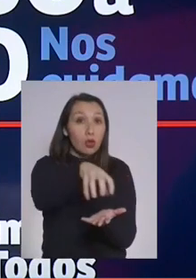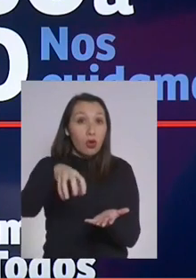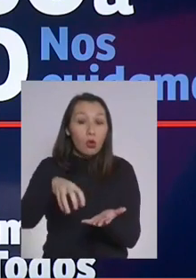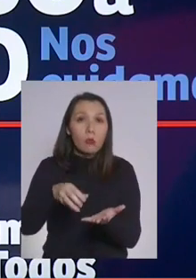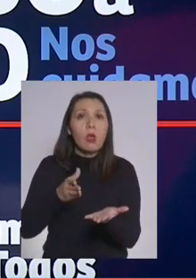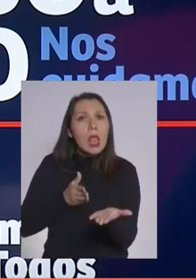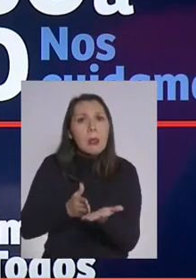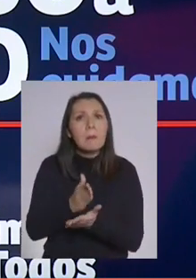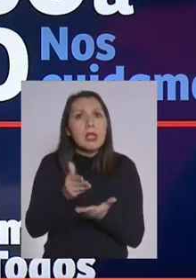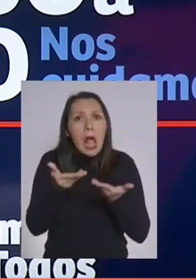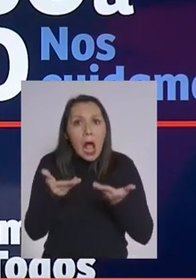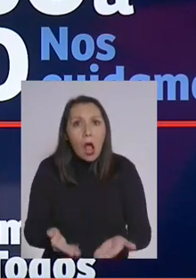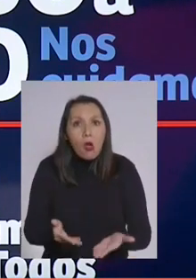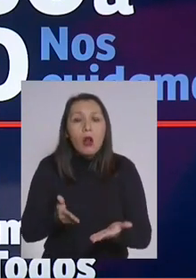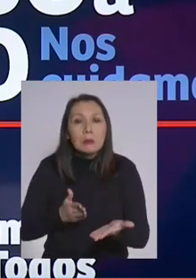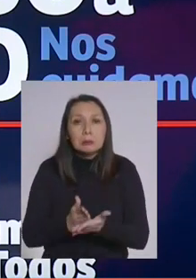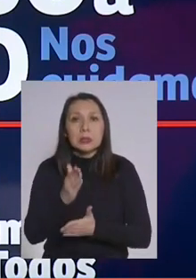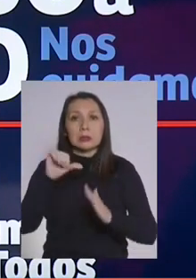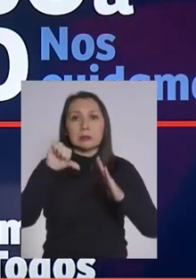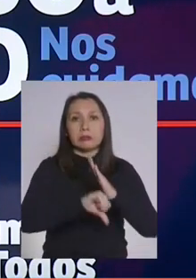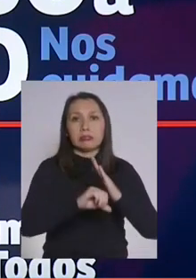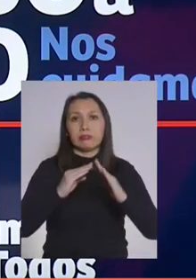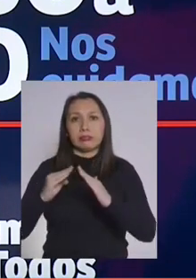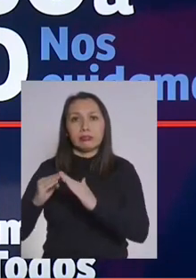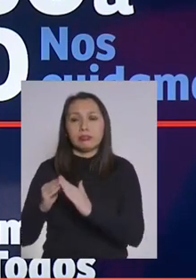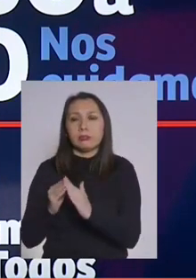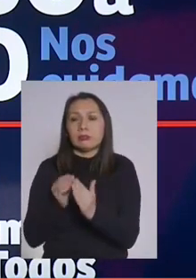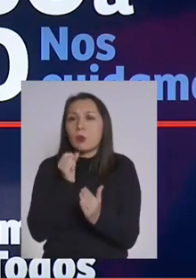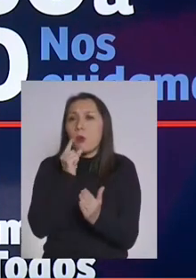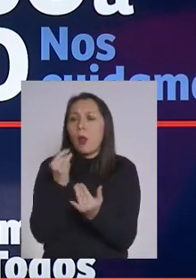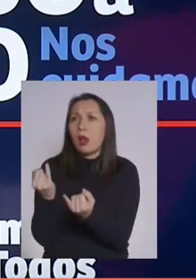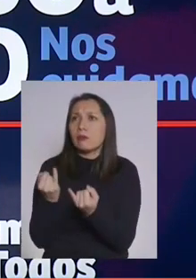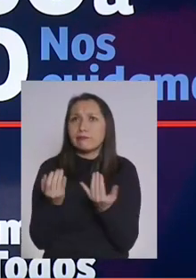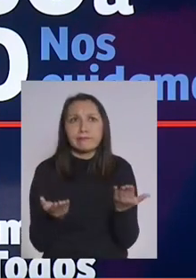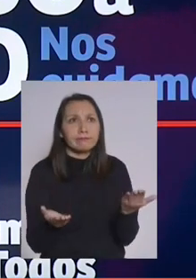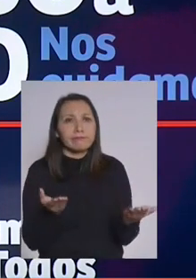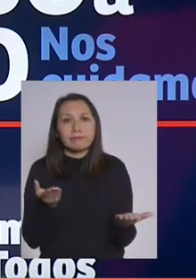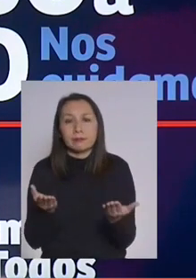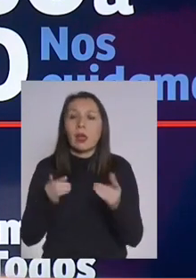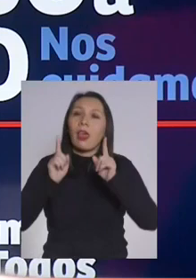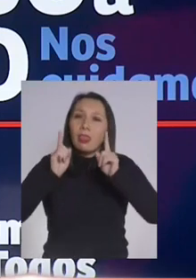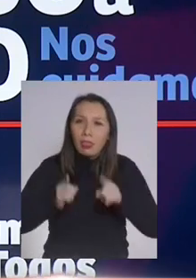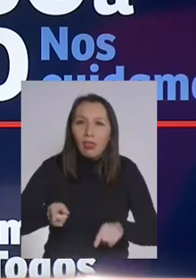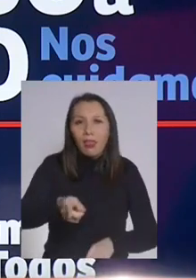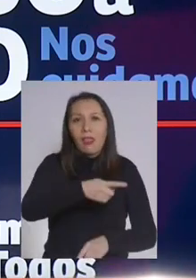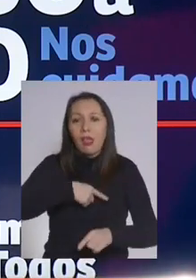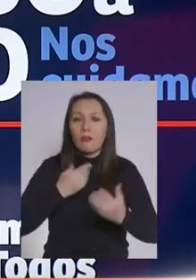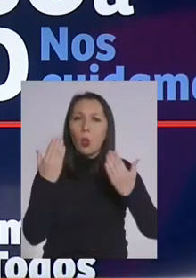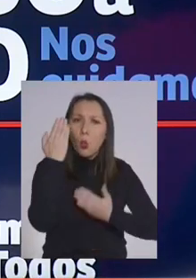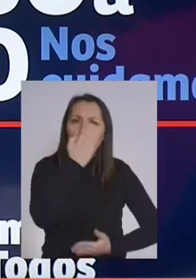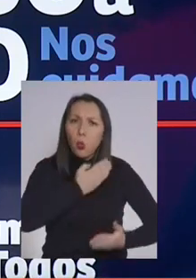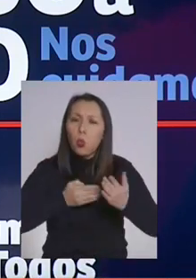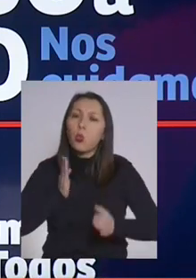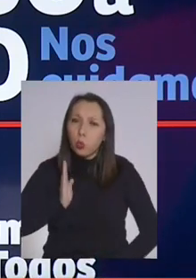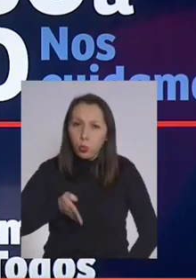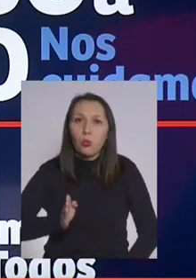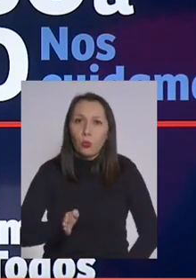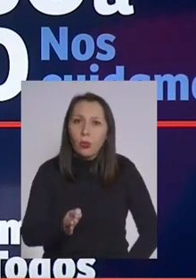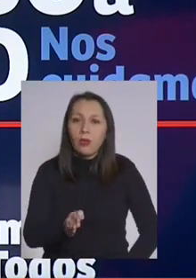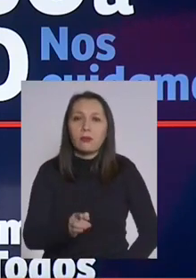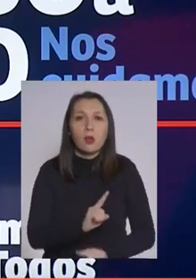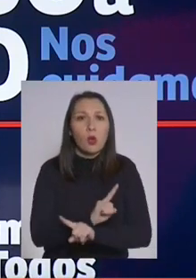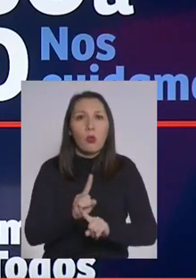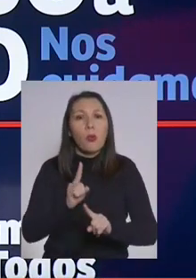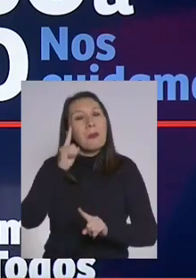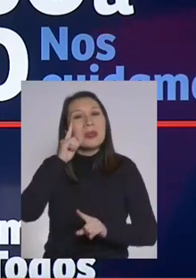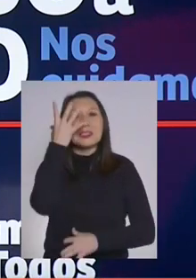pasan a ingresar a cuarentena entonces cuál es la señal las señales que debemos seguir cuidando no que nos